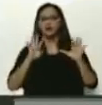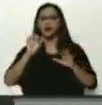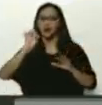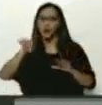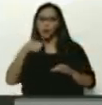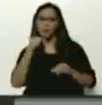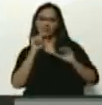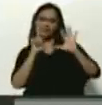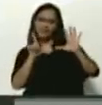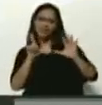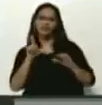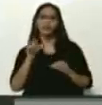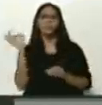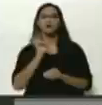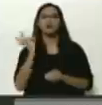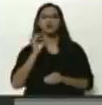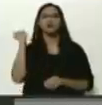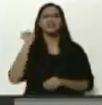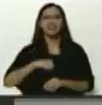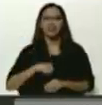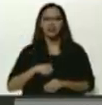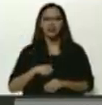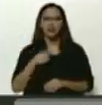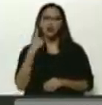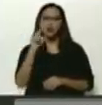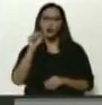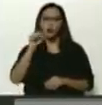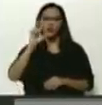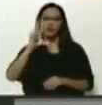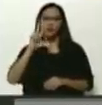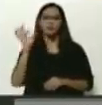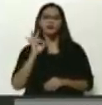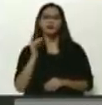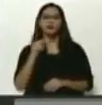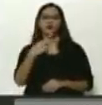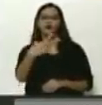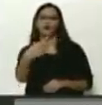89,7% sí, 10,3% no.